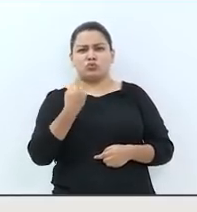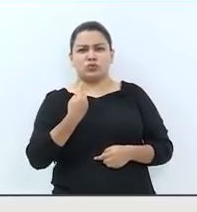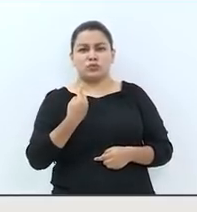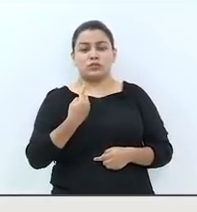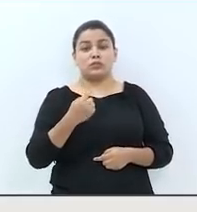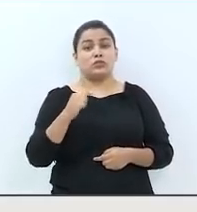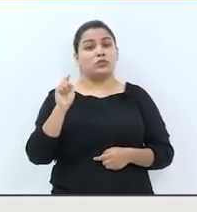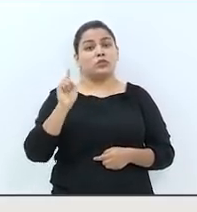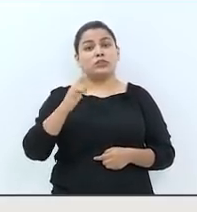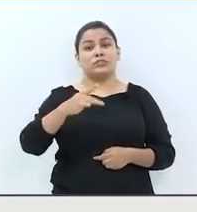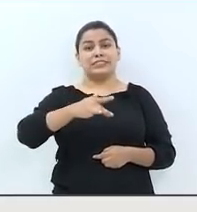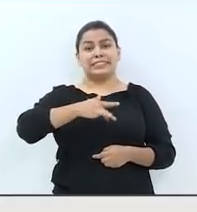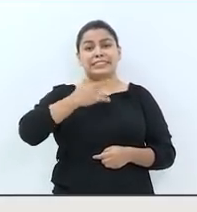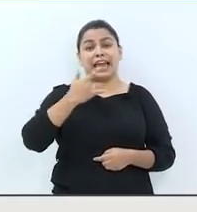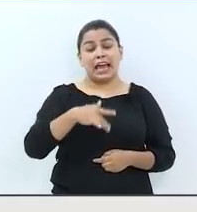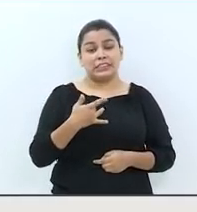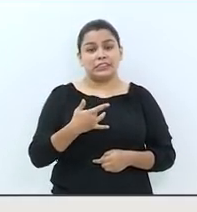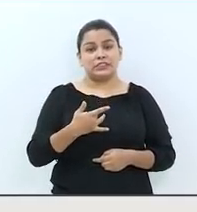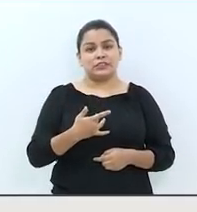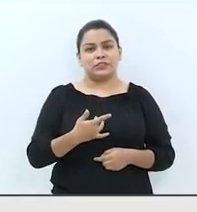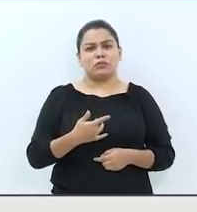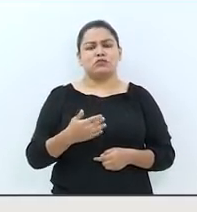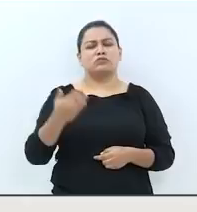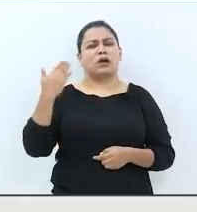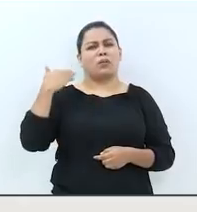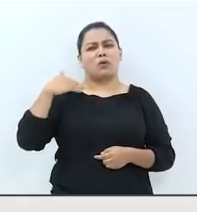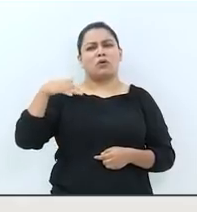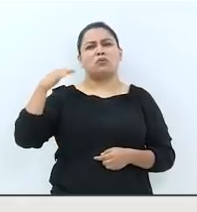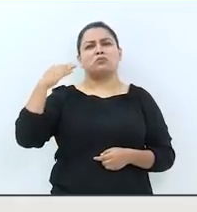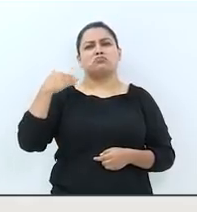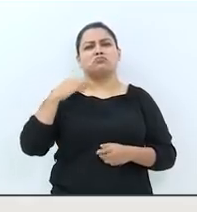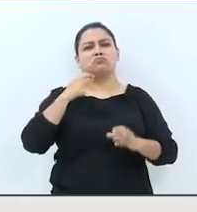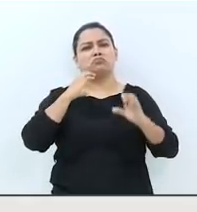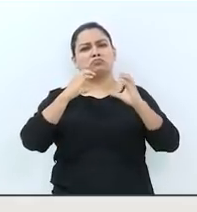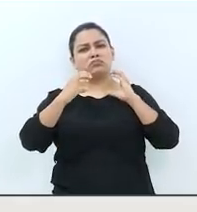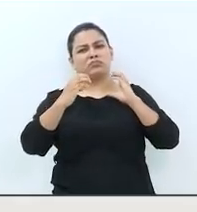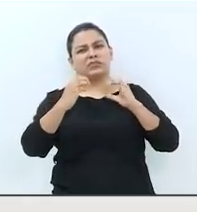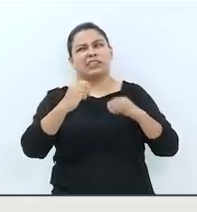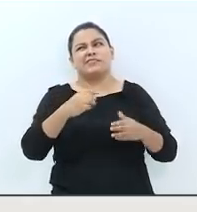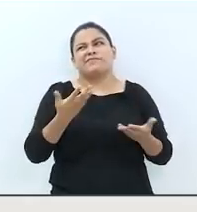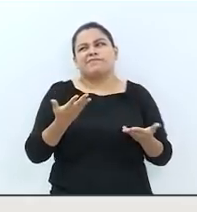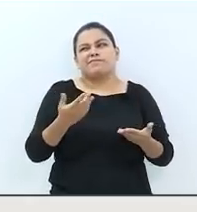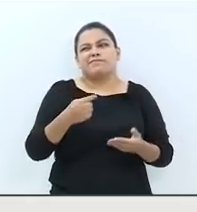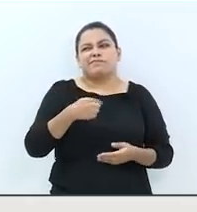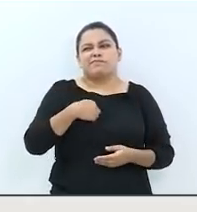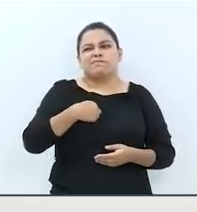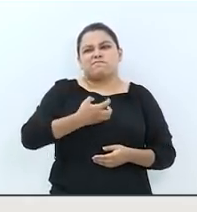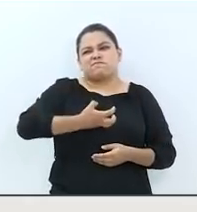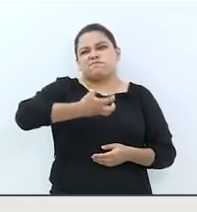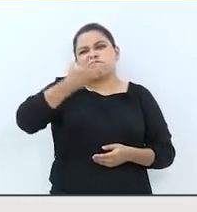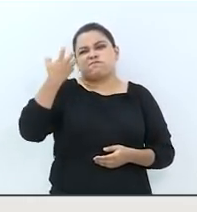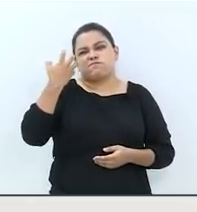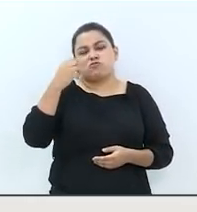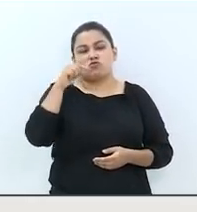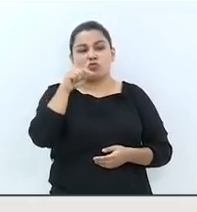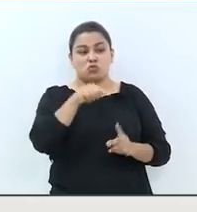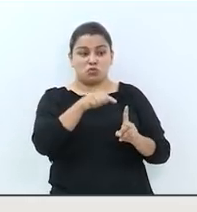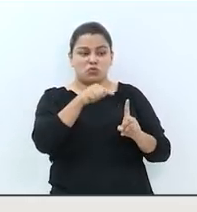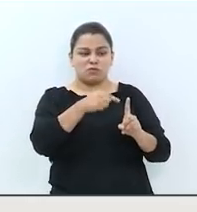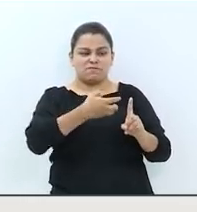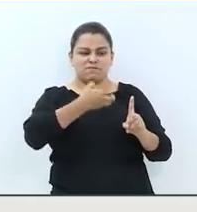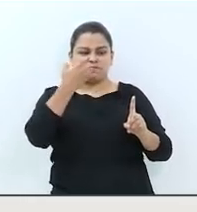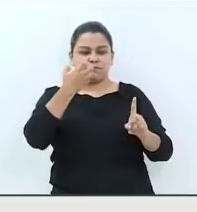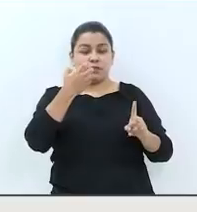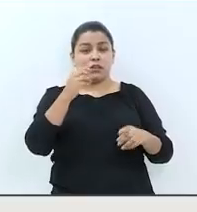que siento eso. Estamos muy acostumbrados cuando hablamos a decir es que Elsa es enojada, espero que no